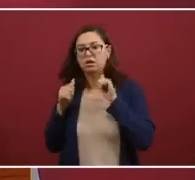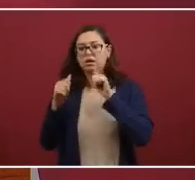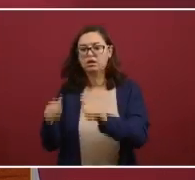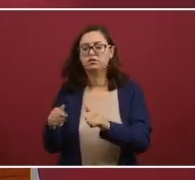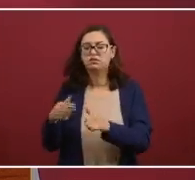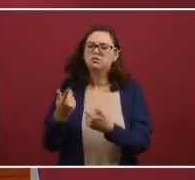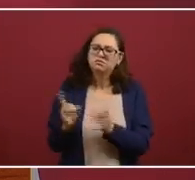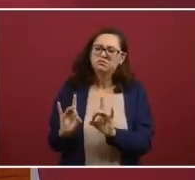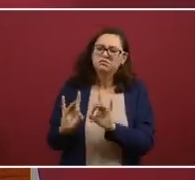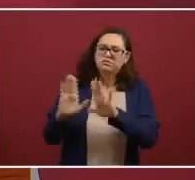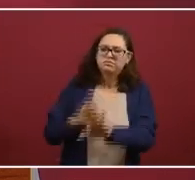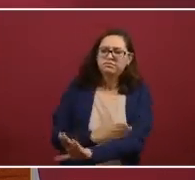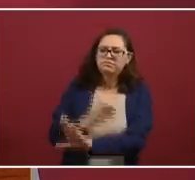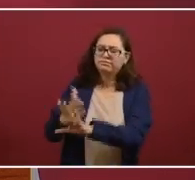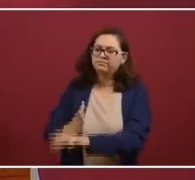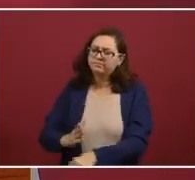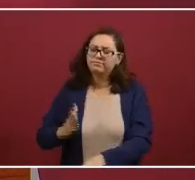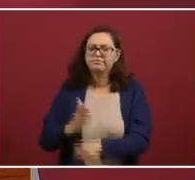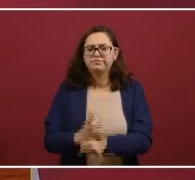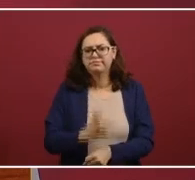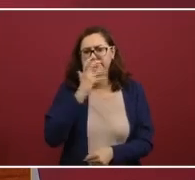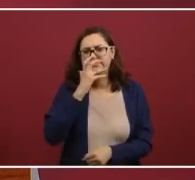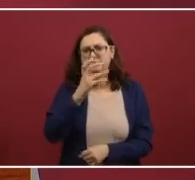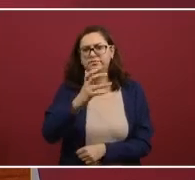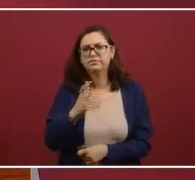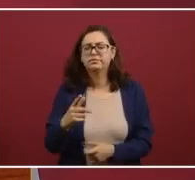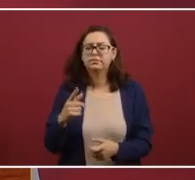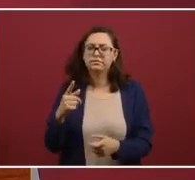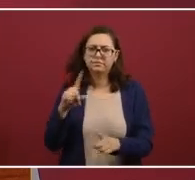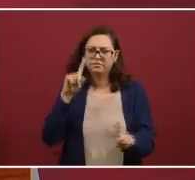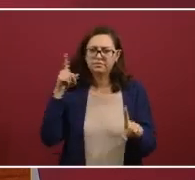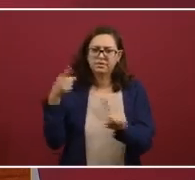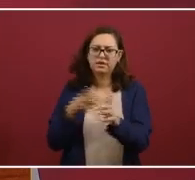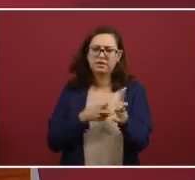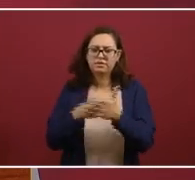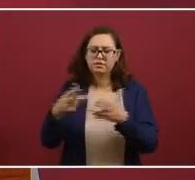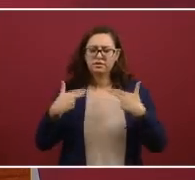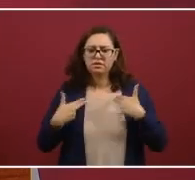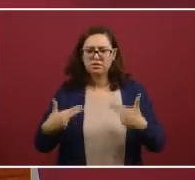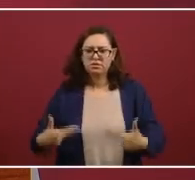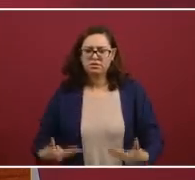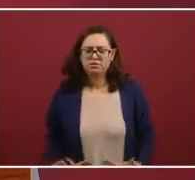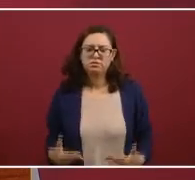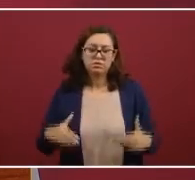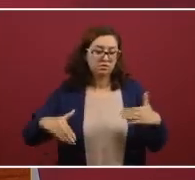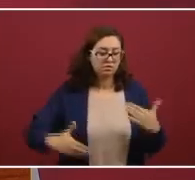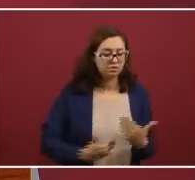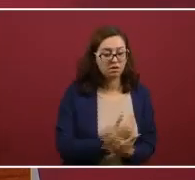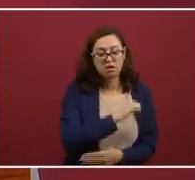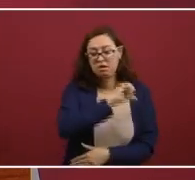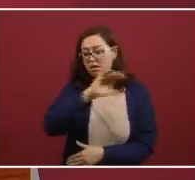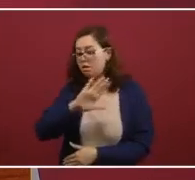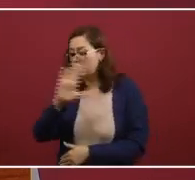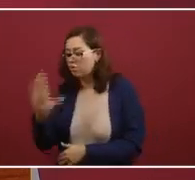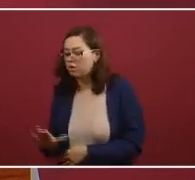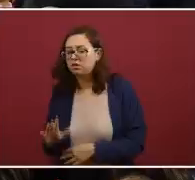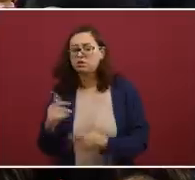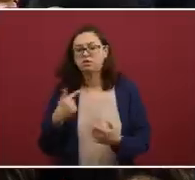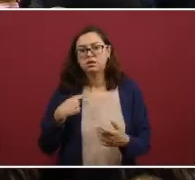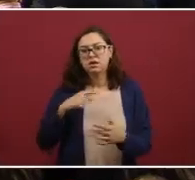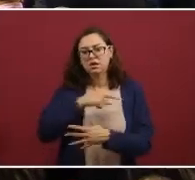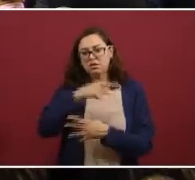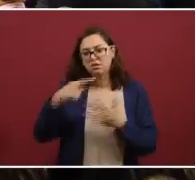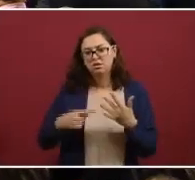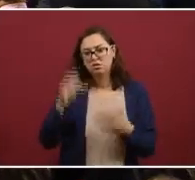y niñas desde una perspectiva de derechos humanos, del ciclo de vida, de la interculturalidad y de la perspectiva de